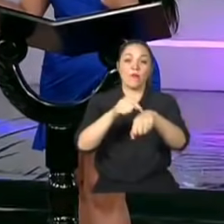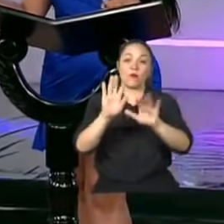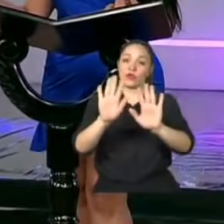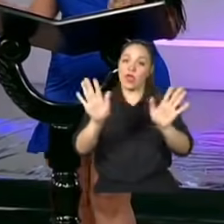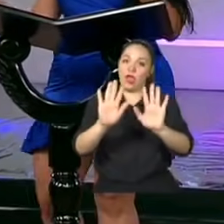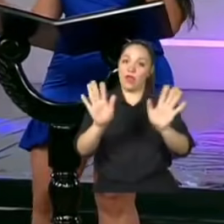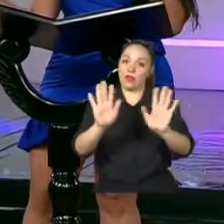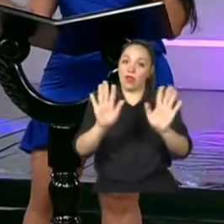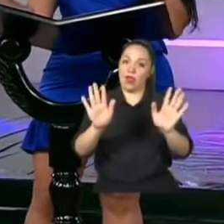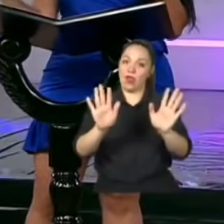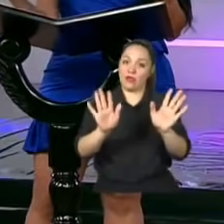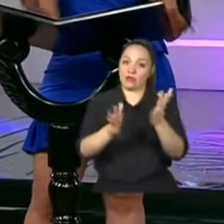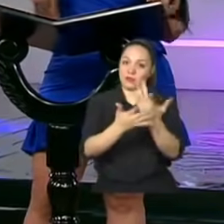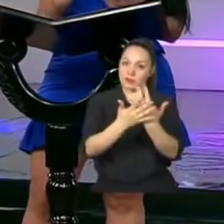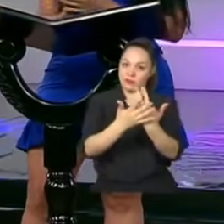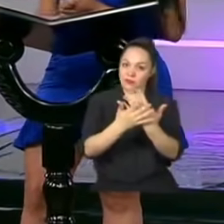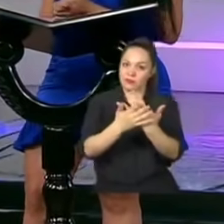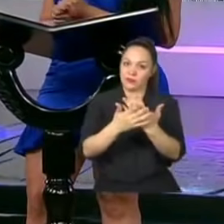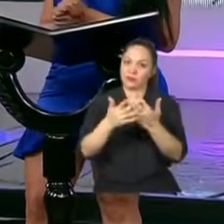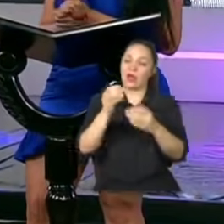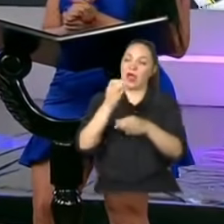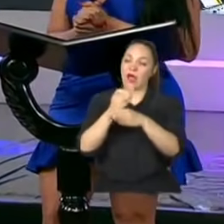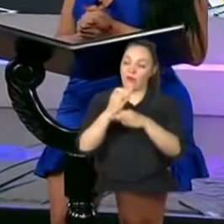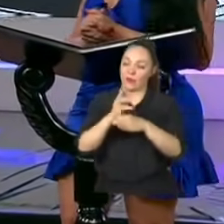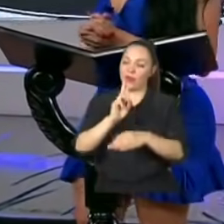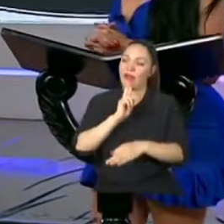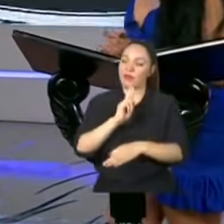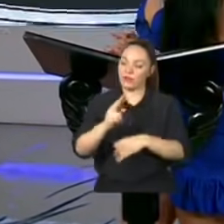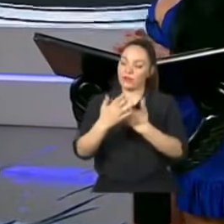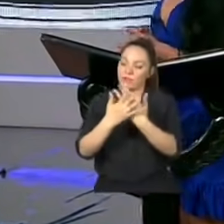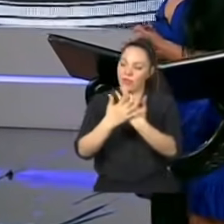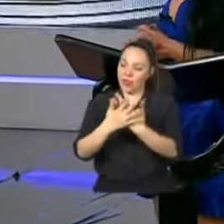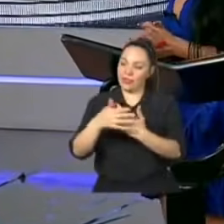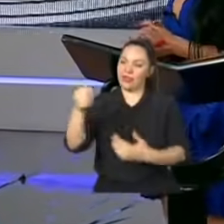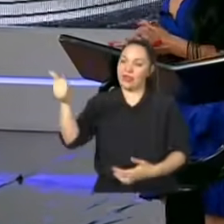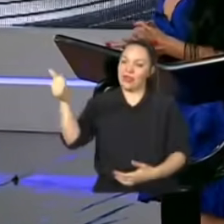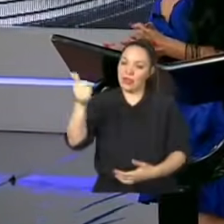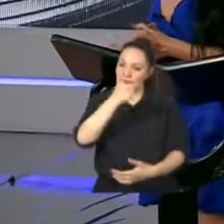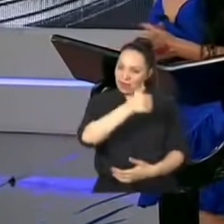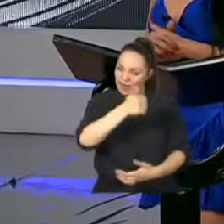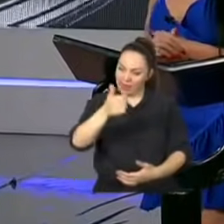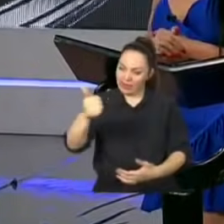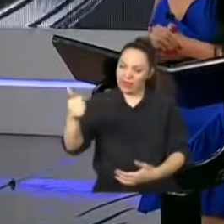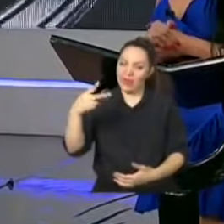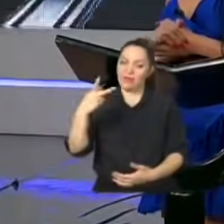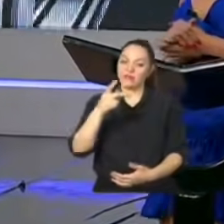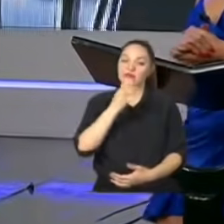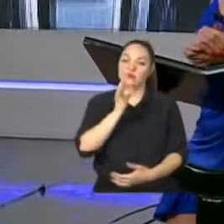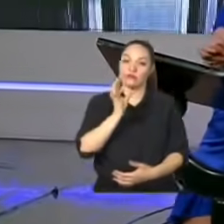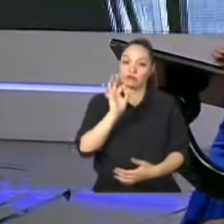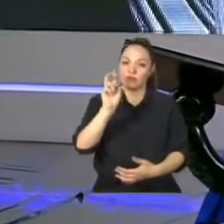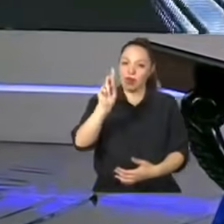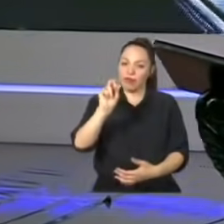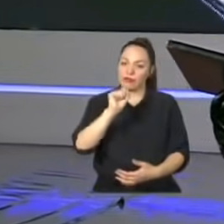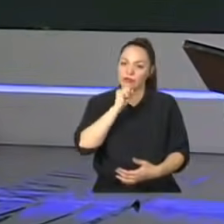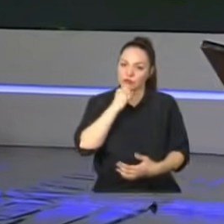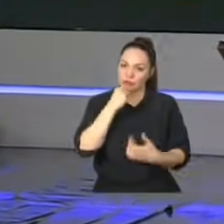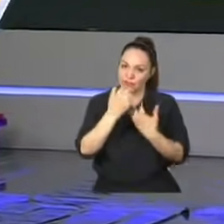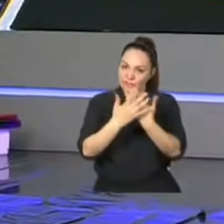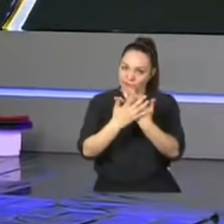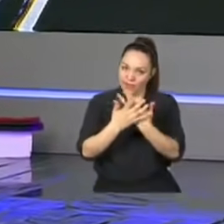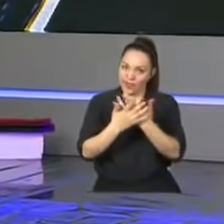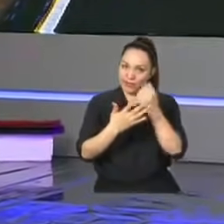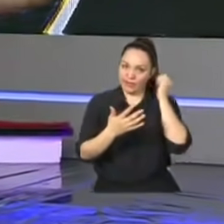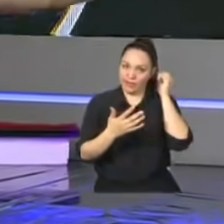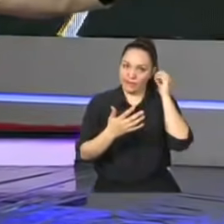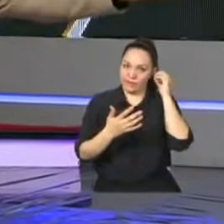En su tiempo. Nada más. Ahorita, que no, ahorita le contesto. En su tiempo, perfecto. Le quedan 5 segundos. Señor, está hablando de Conan. Permítame, por